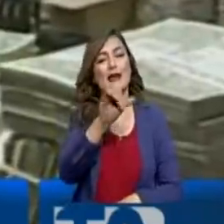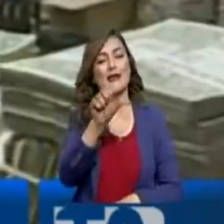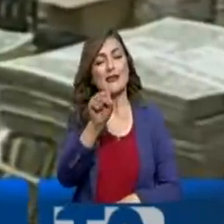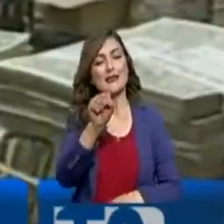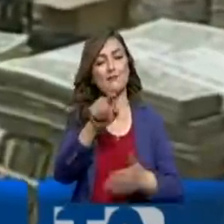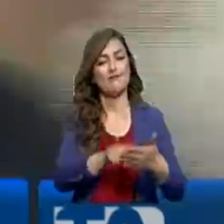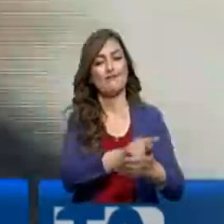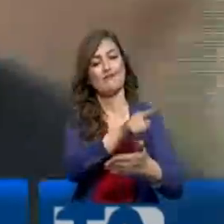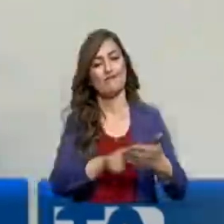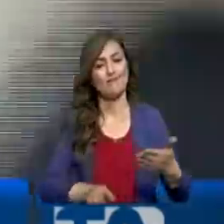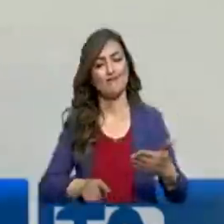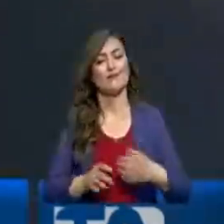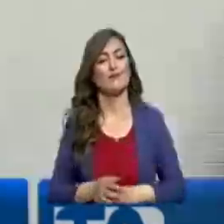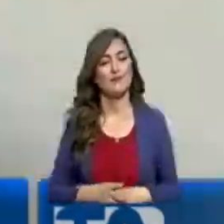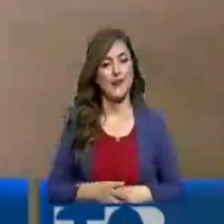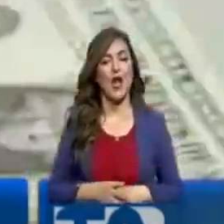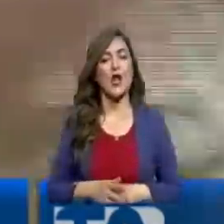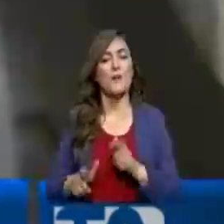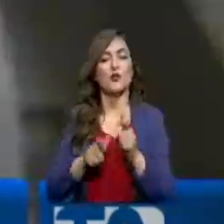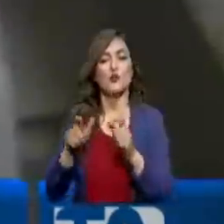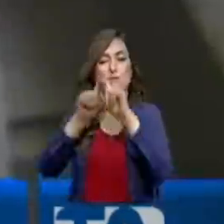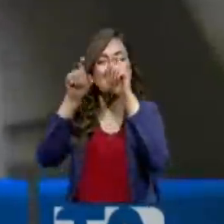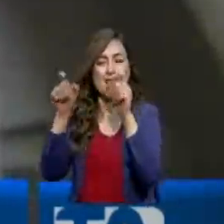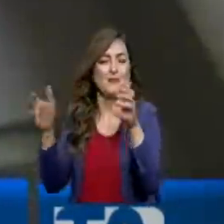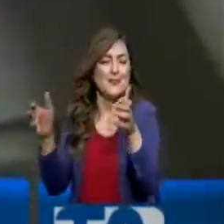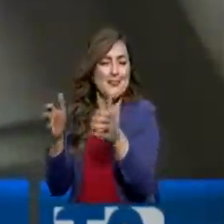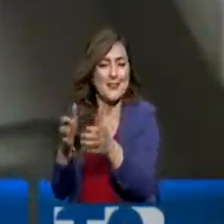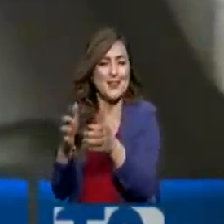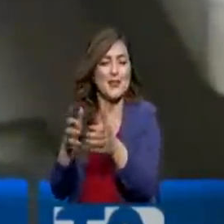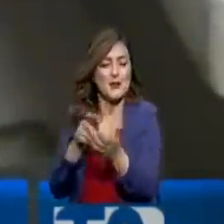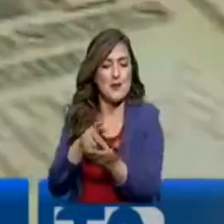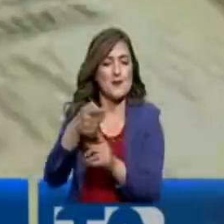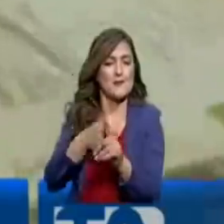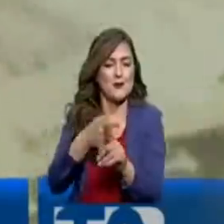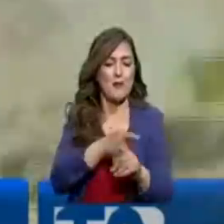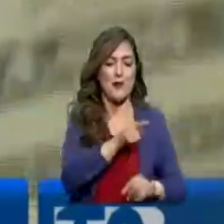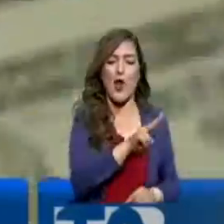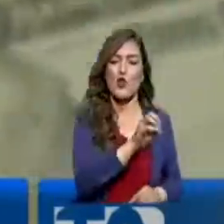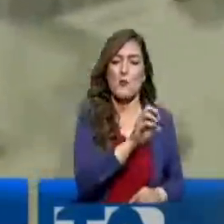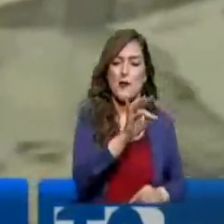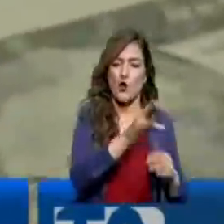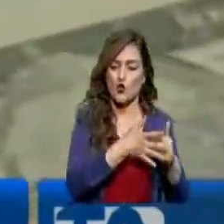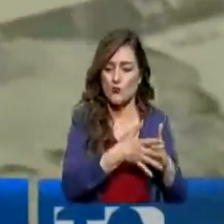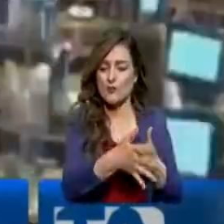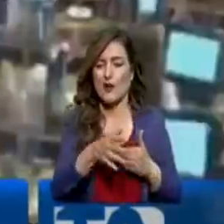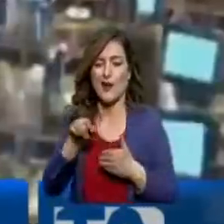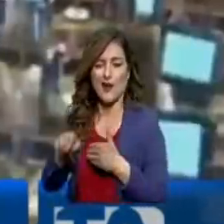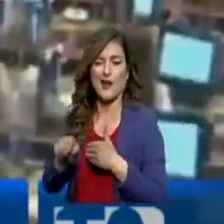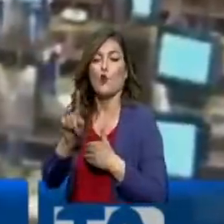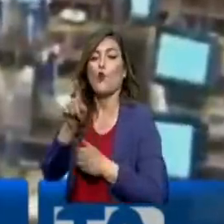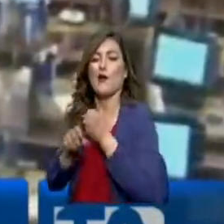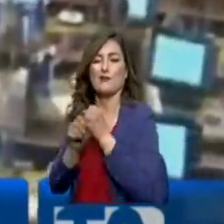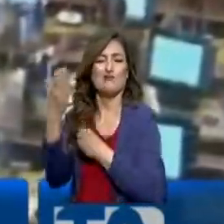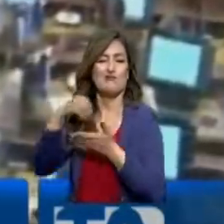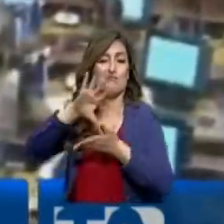impositivo simplificado y el régimen de microempresarios. El primero vigente desde 2008 y el segundo desde hace un año, cuando la